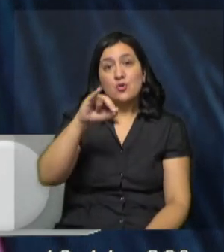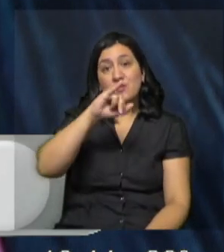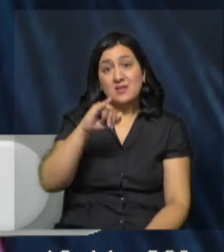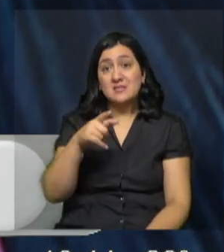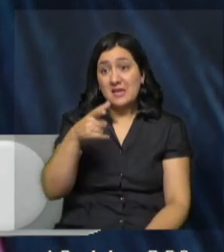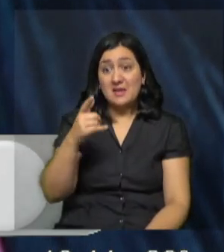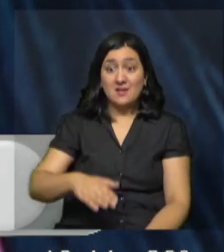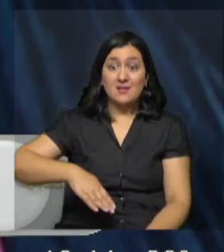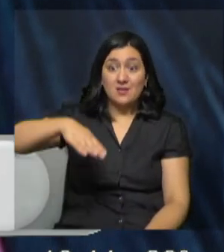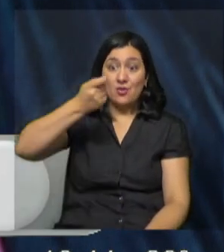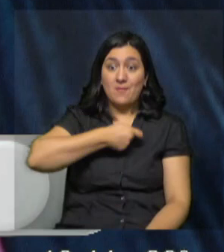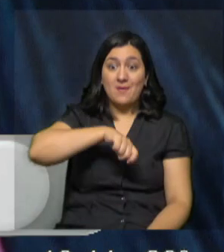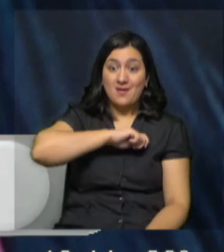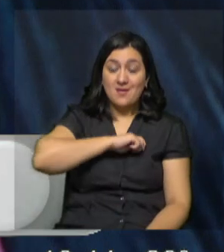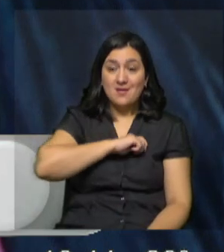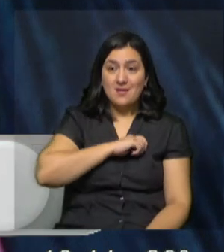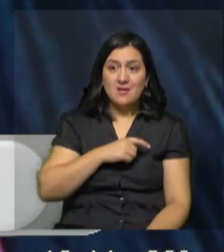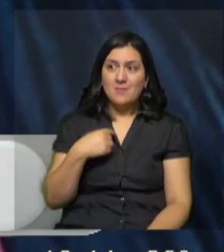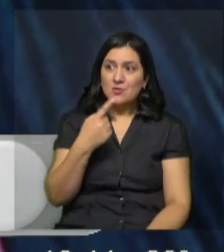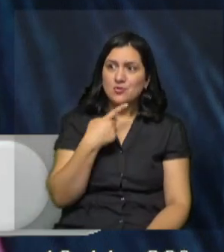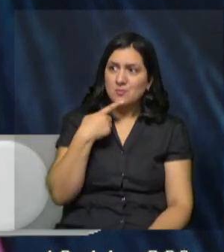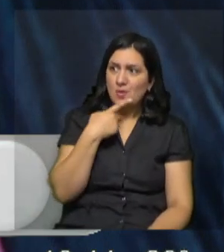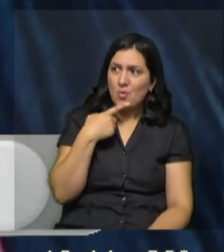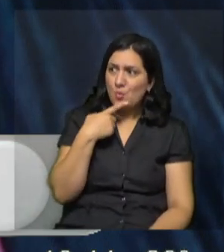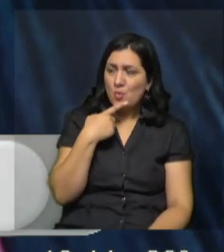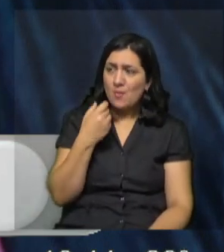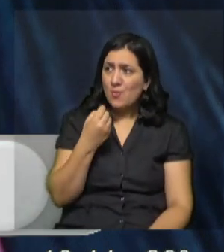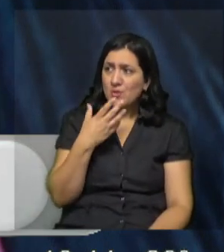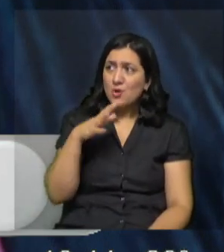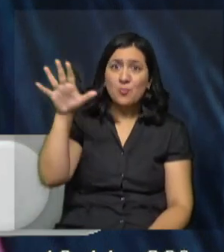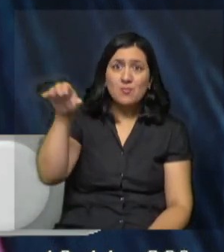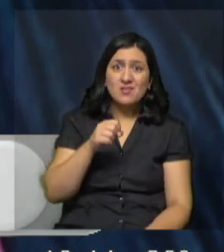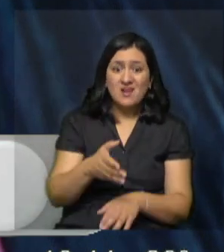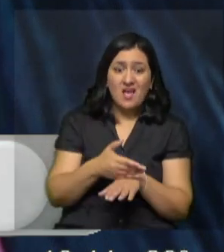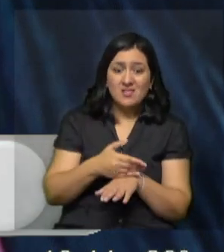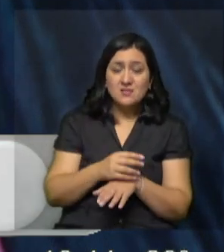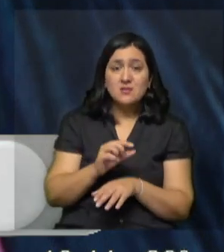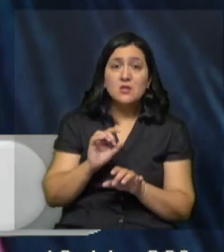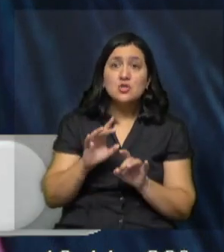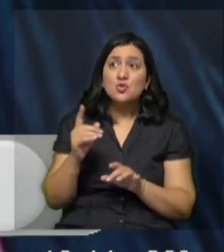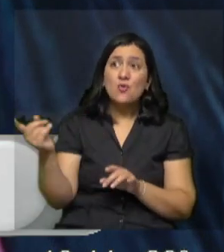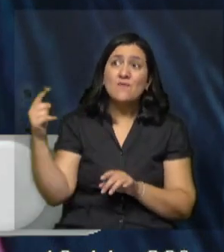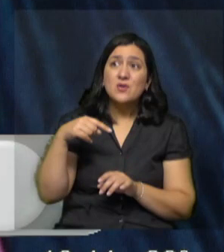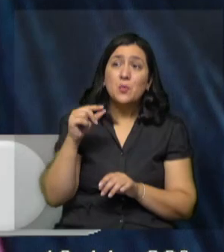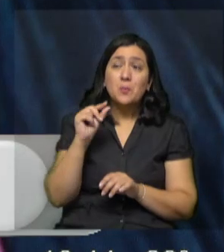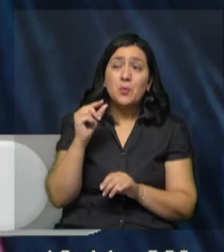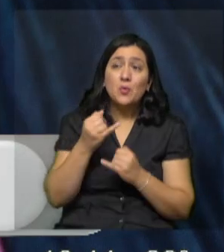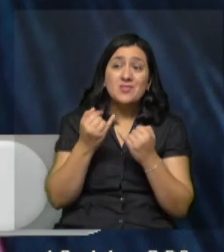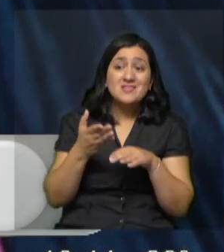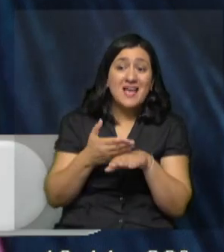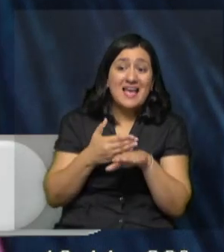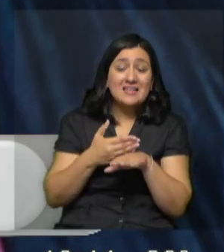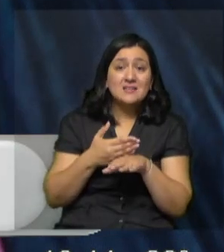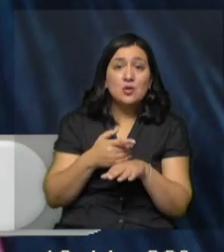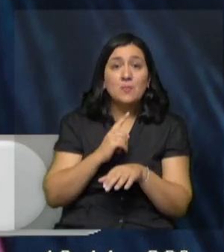España. Y era una incertidumbre, porque nosotros no lo pudimos traer antes y él vino días previos a viajar al Sudamericano y era lo primero